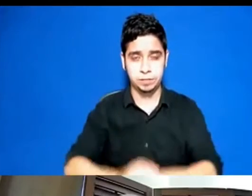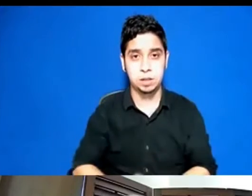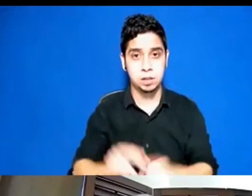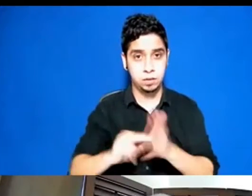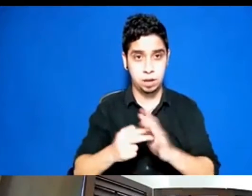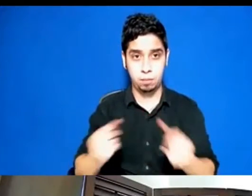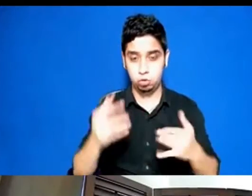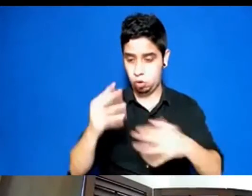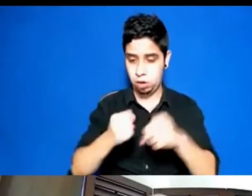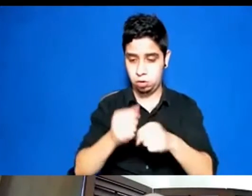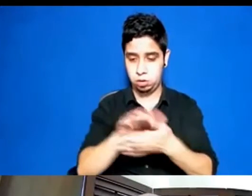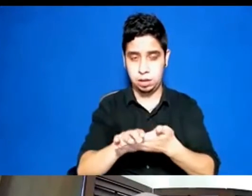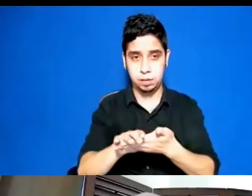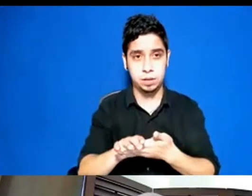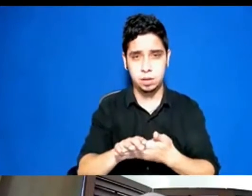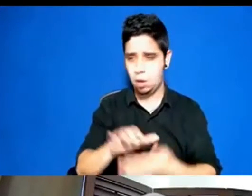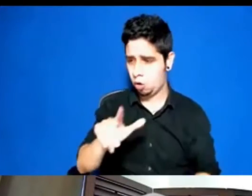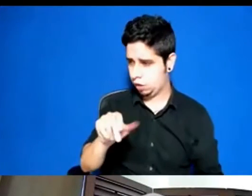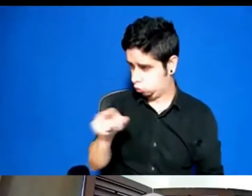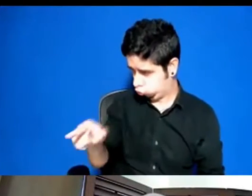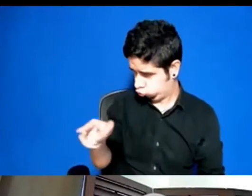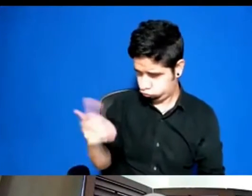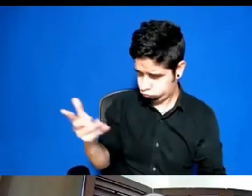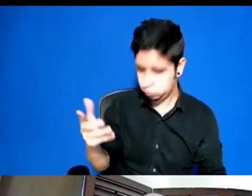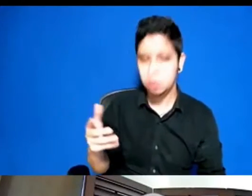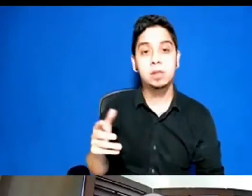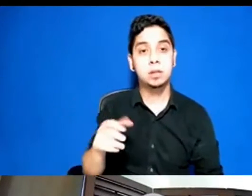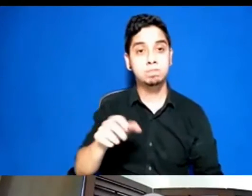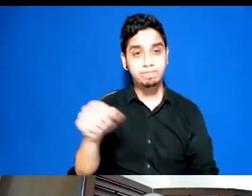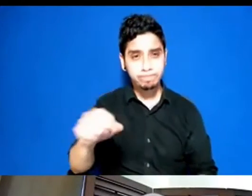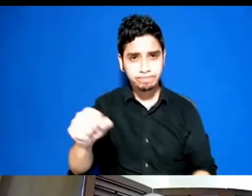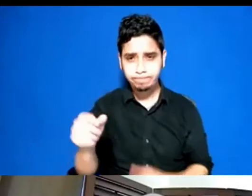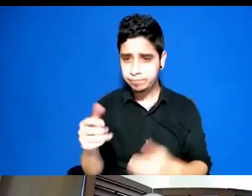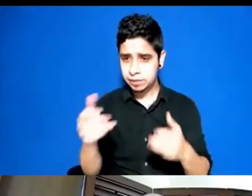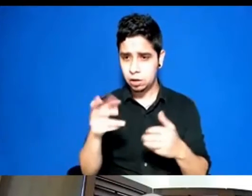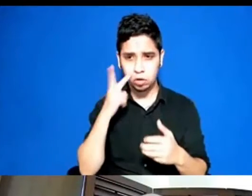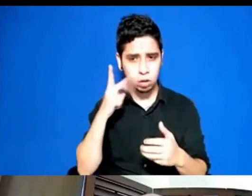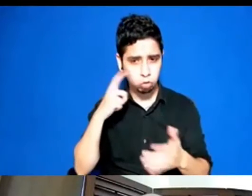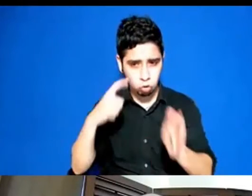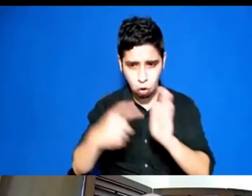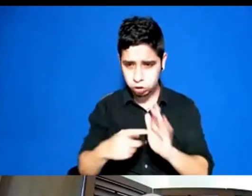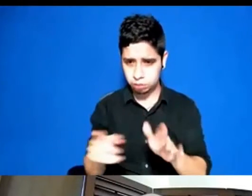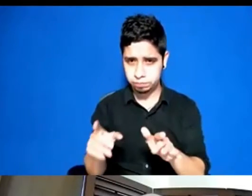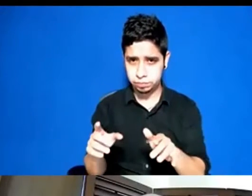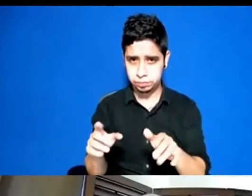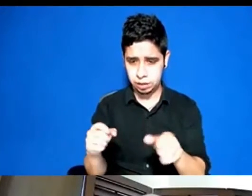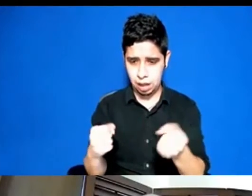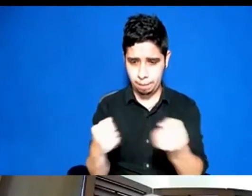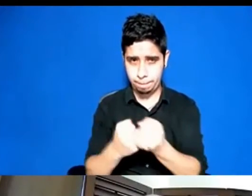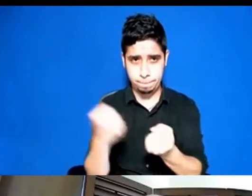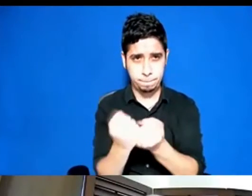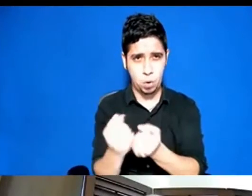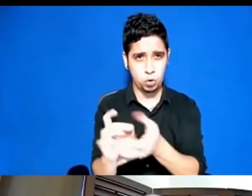Joselo. Sí, quería comentar, evidentemente la colaboración es esencial, ¿no? Para